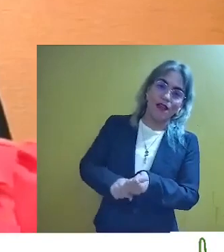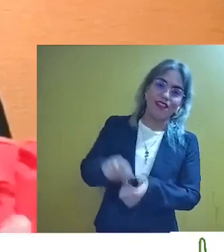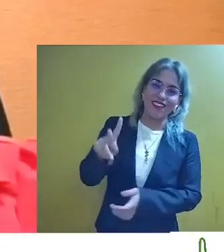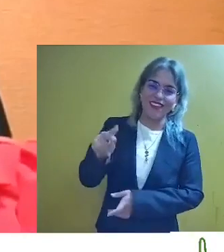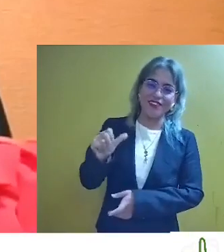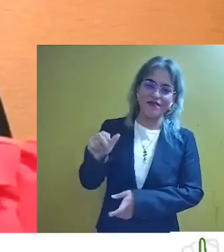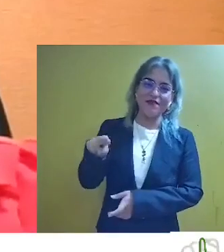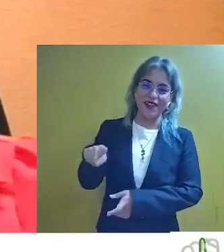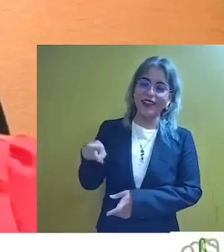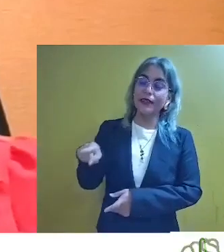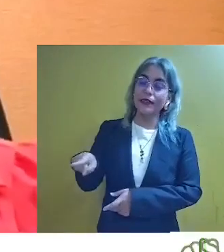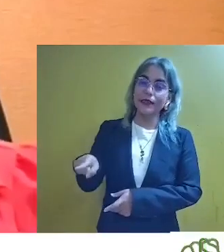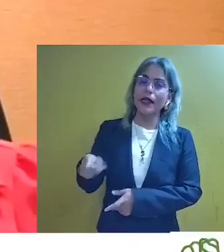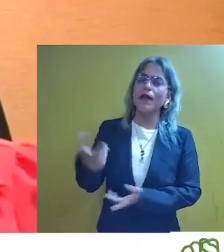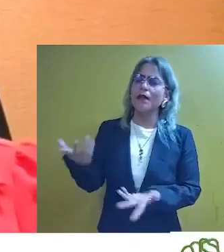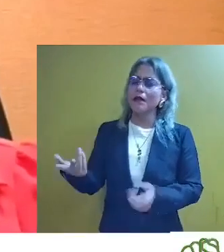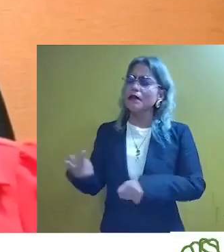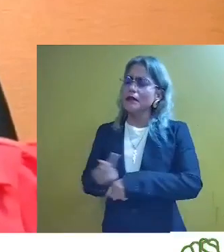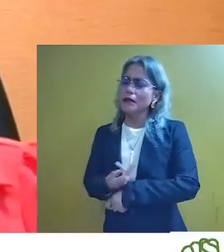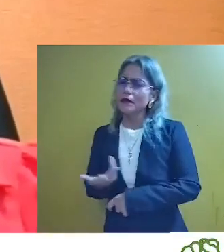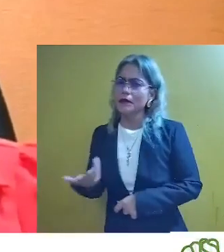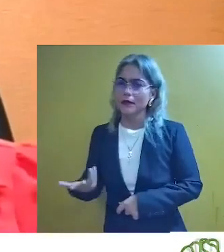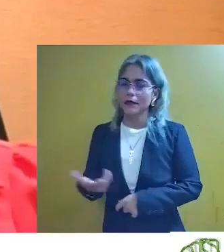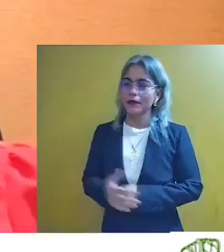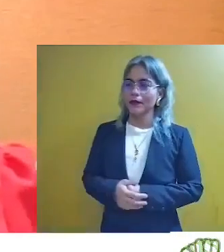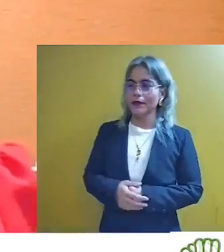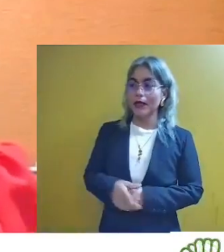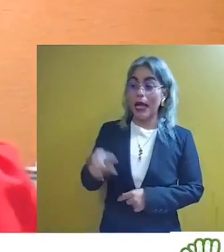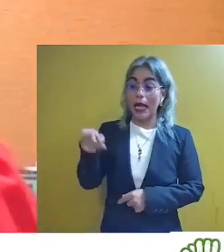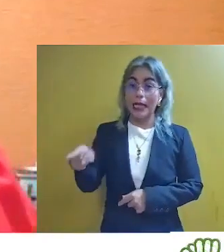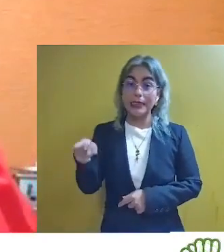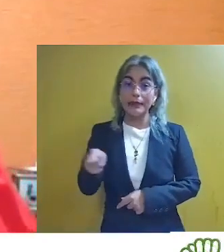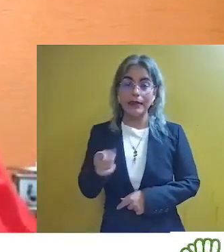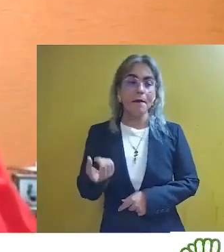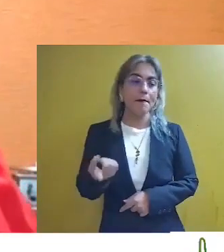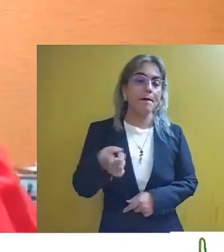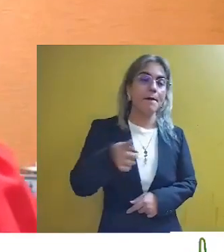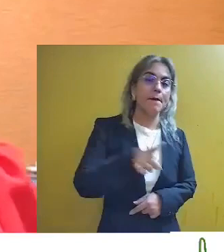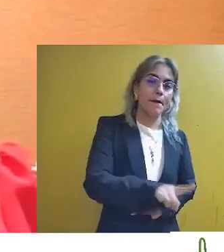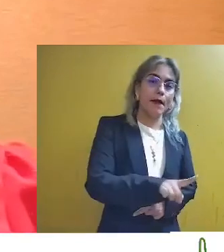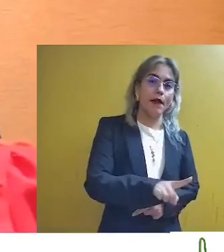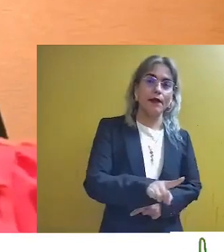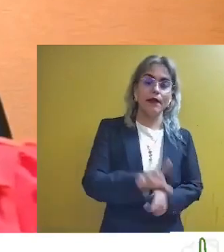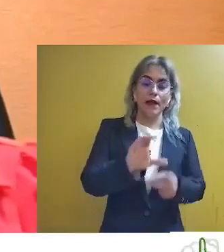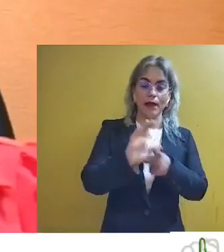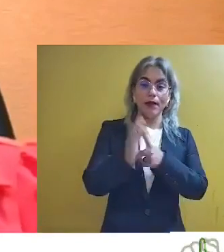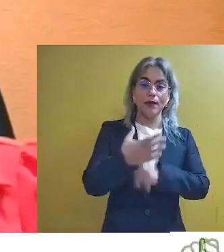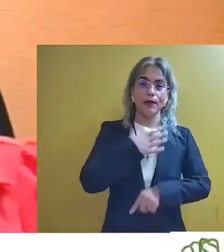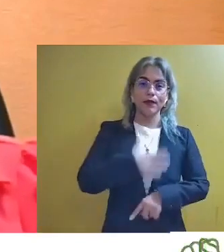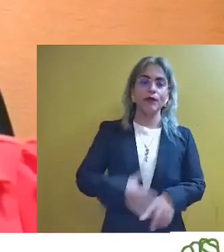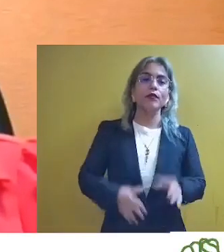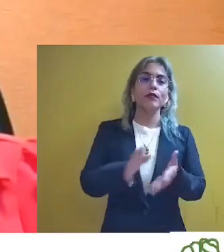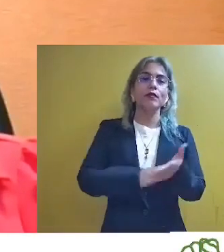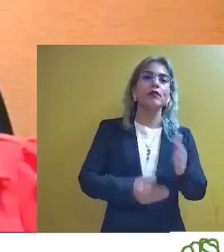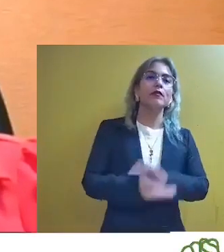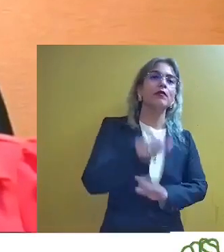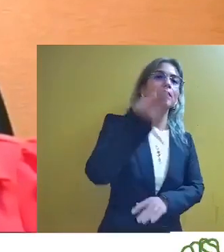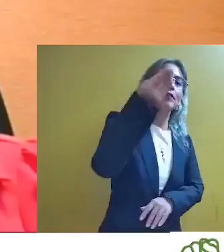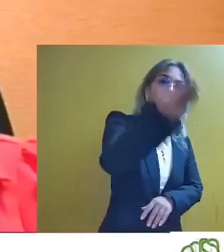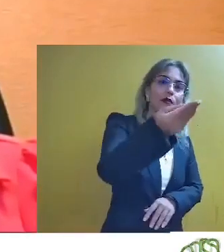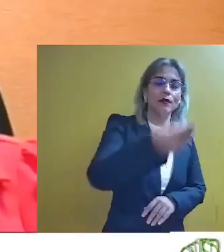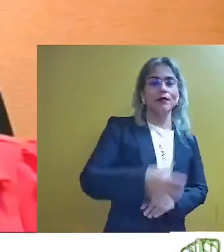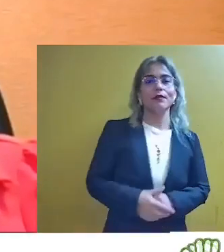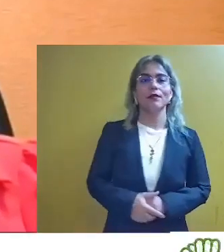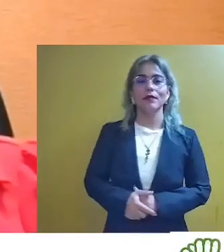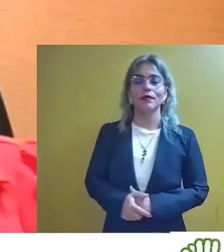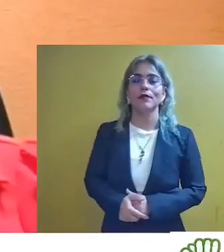es el que manda el dictamen a la Comisión de Justicia.